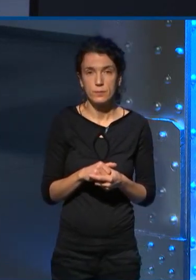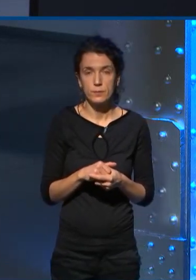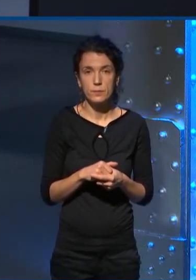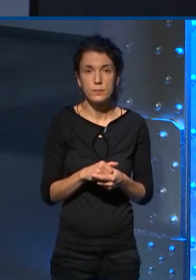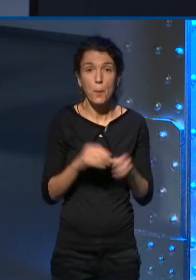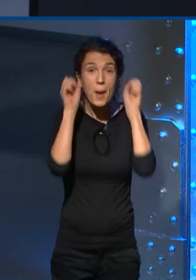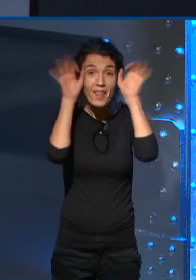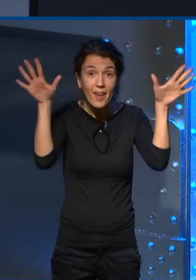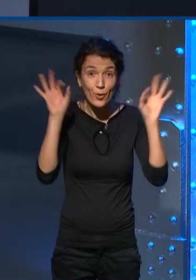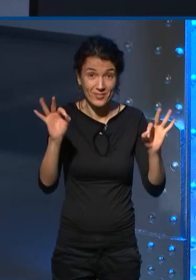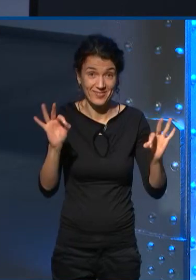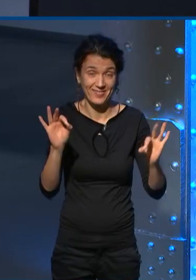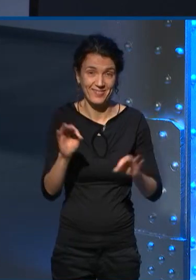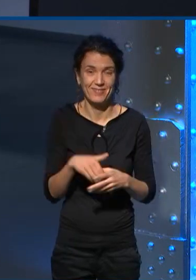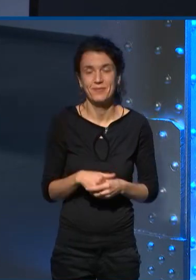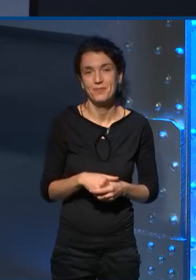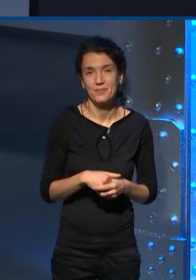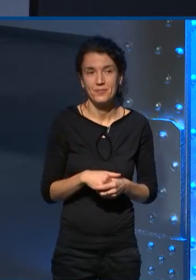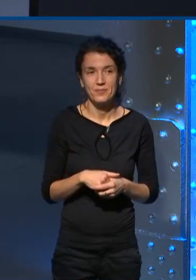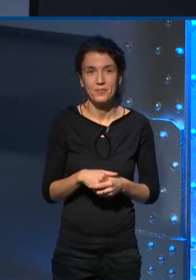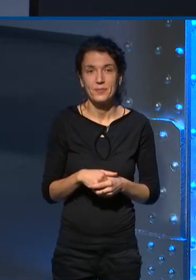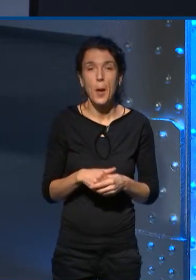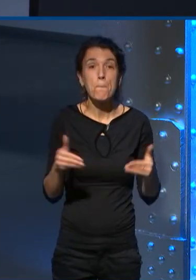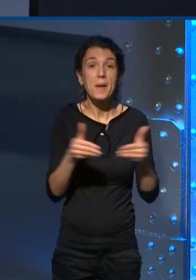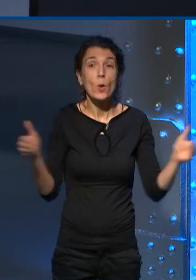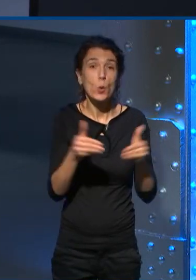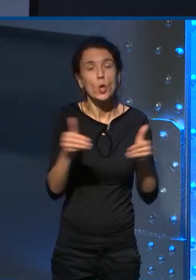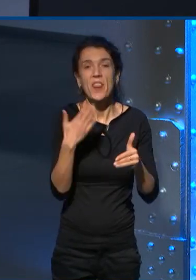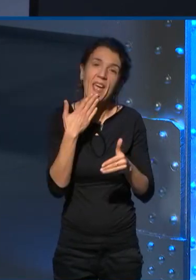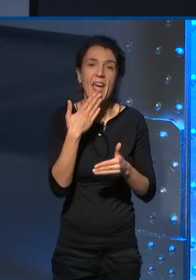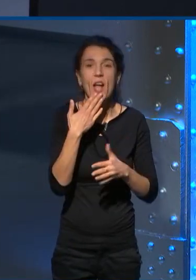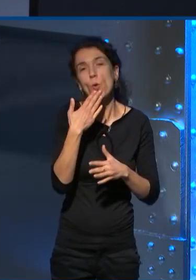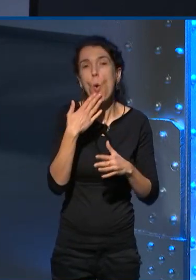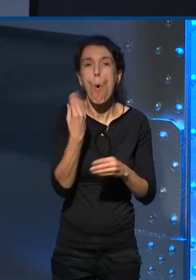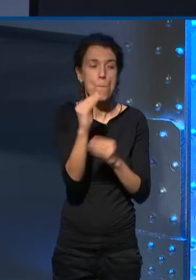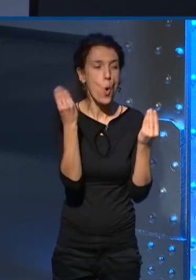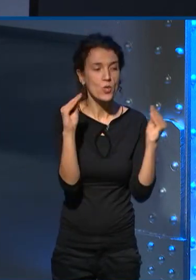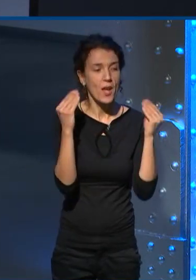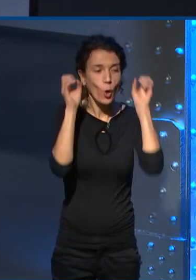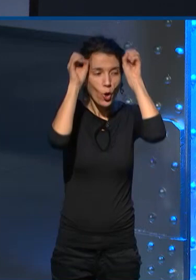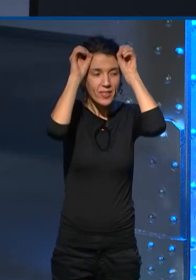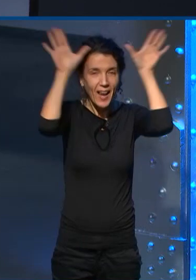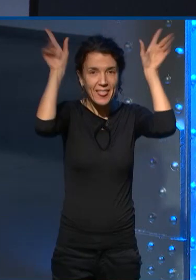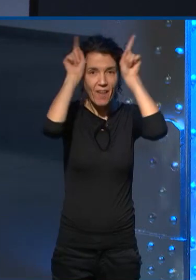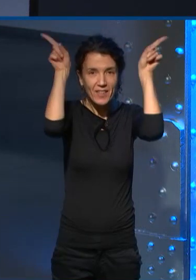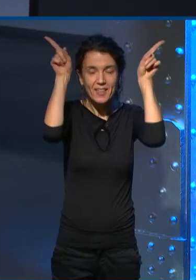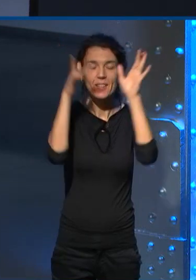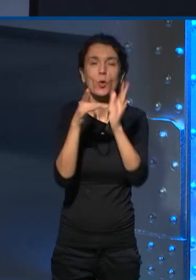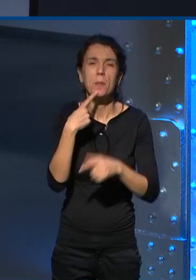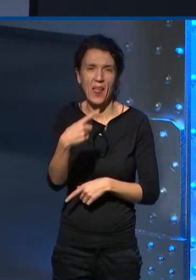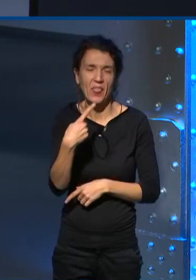Los marcianos, los precursores de los Teletubbies. Y miren lo que les dice.